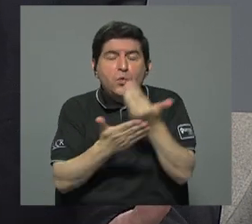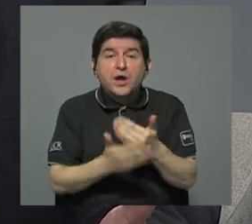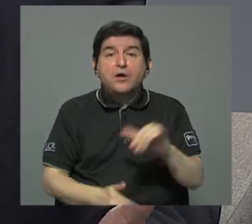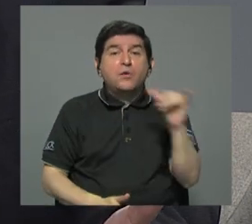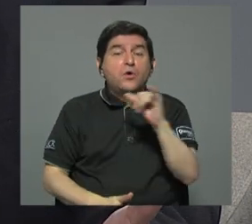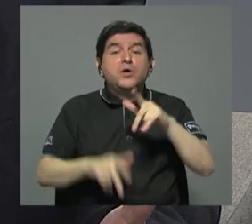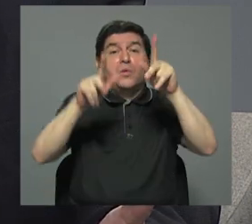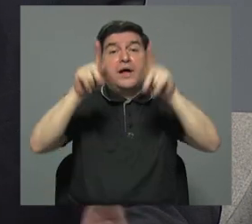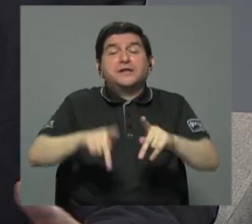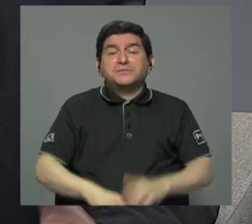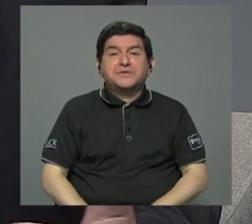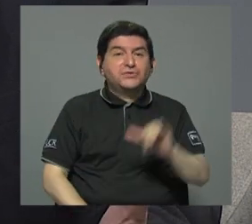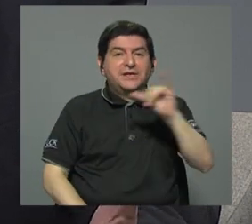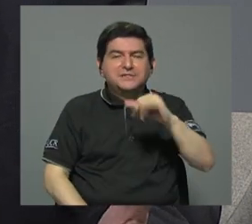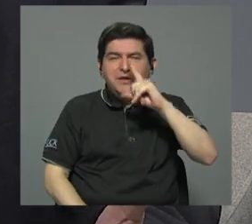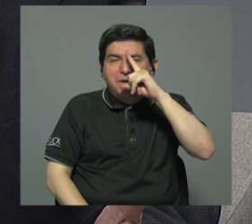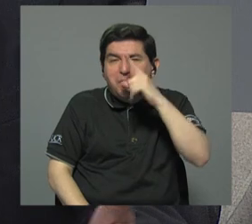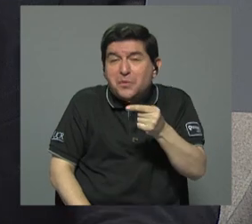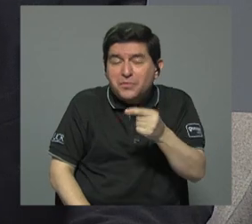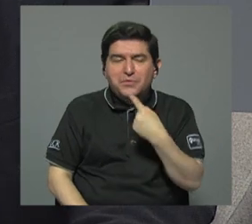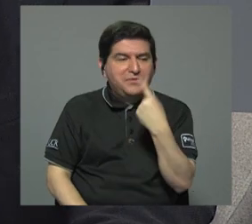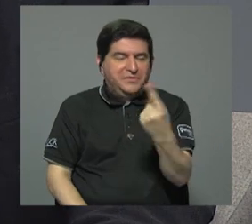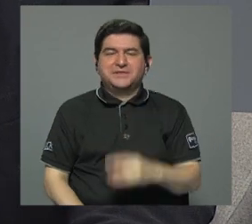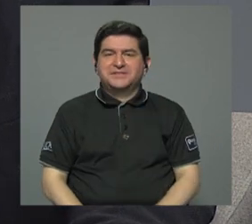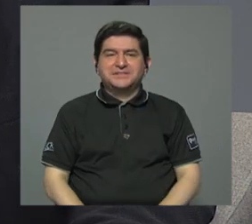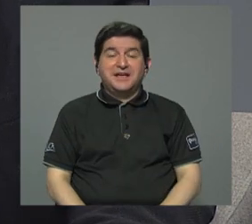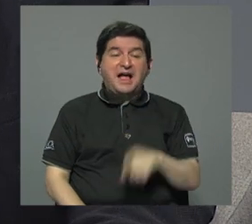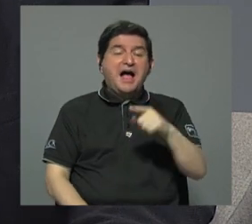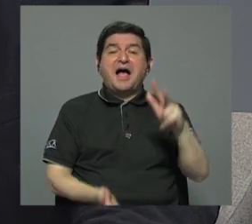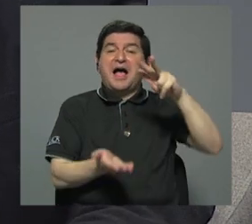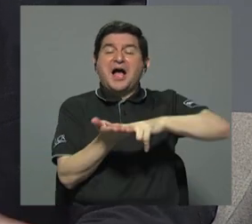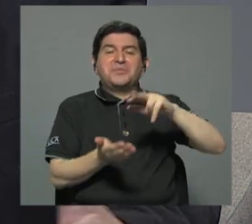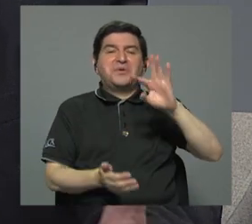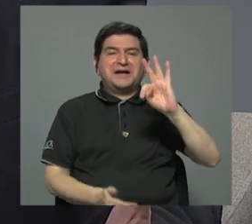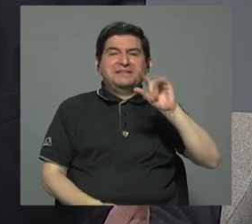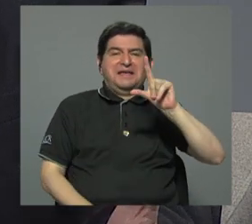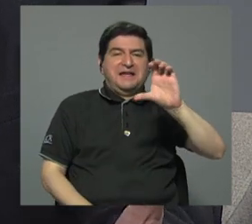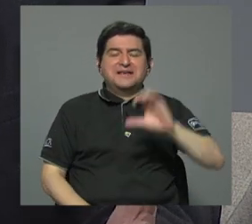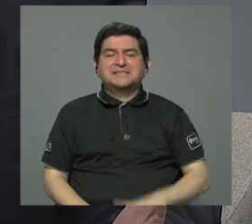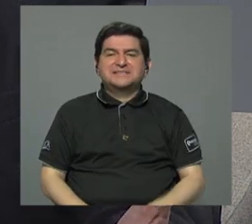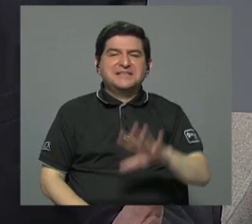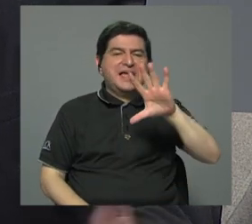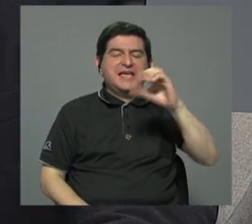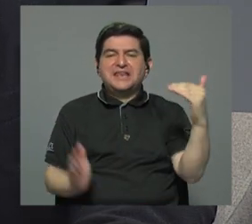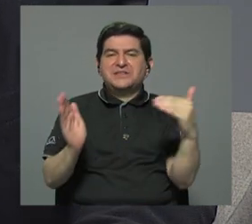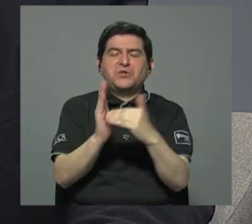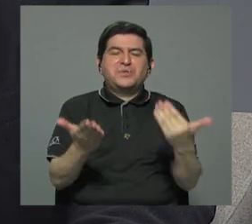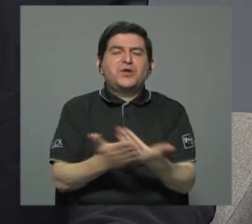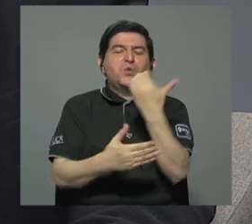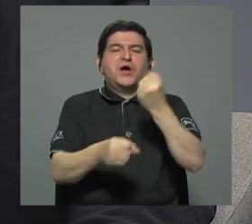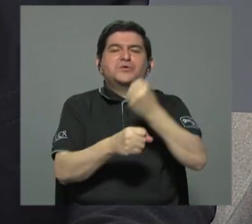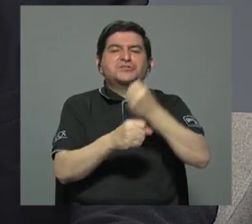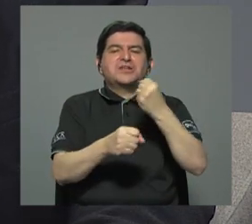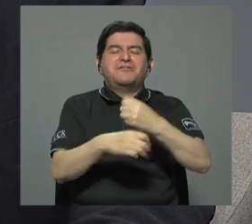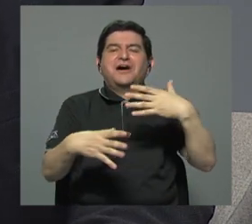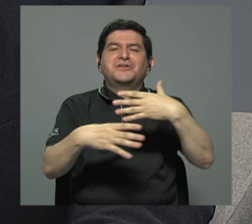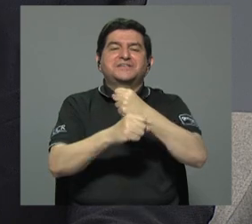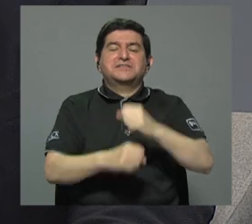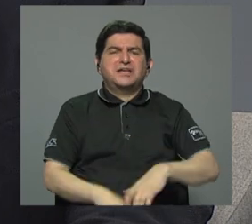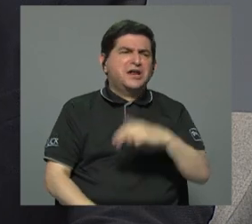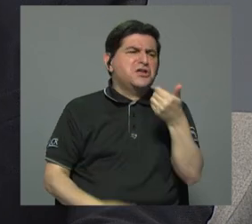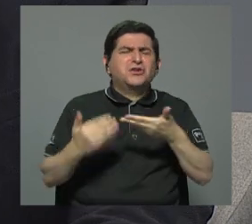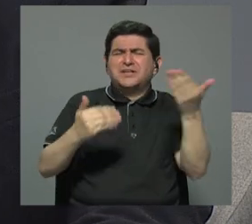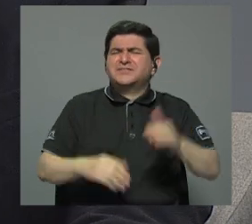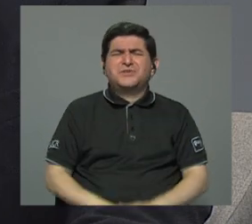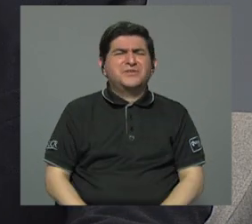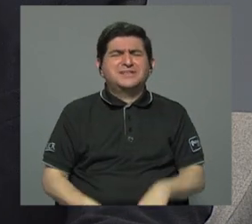aprendices de brujos que nos decían que con aprobando el Tratado de Libre Comercio en este país íbamos a crear 500,000 nuevos puestos de trabajo. Y decían otras